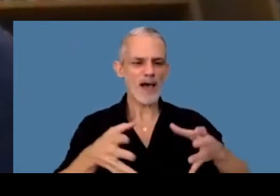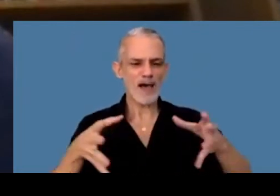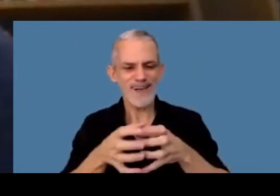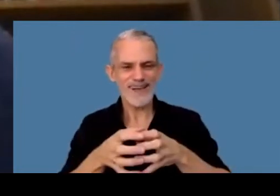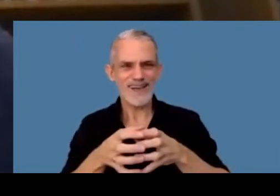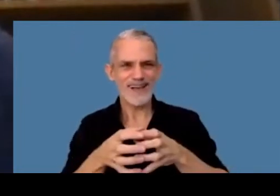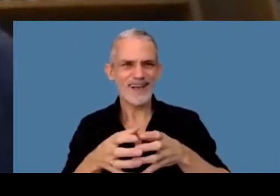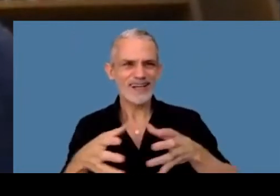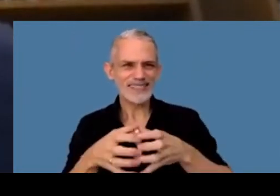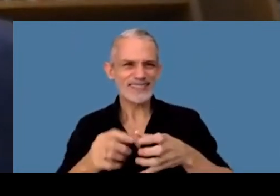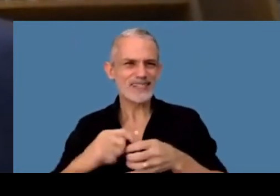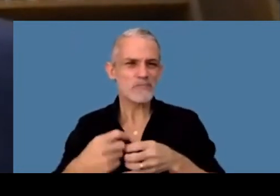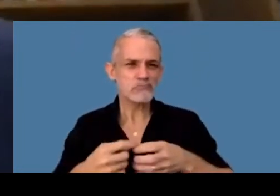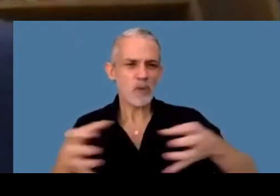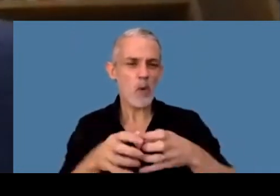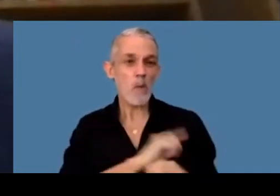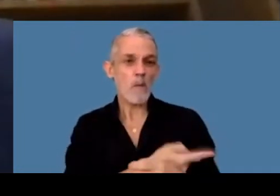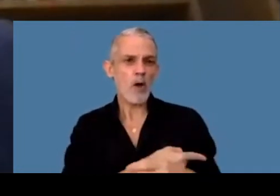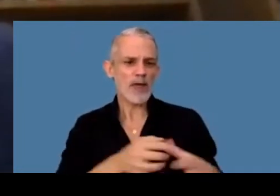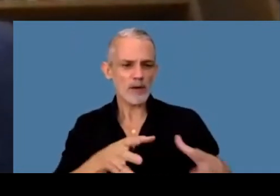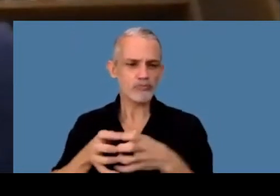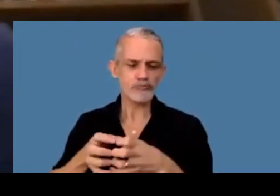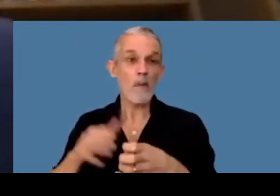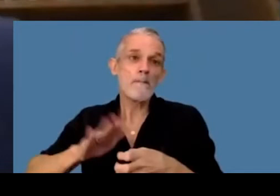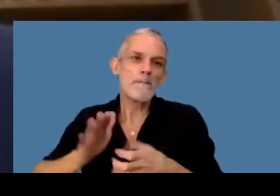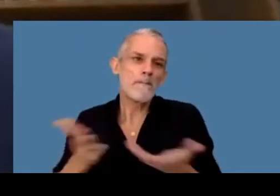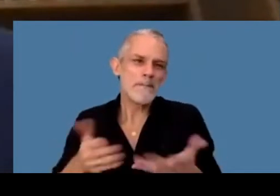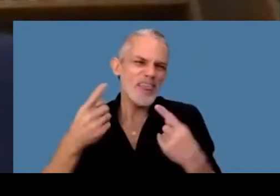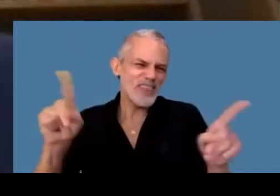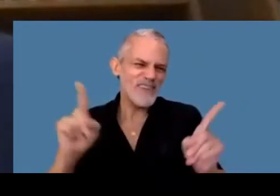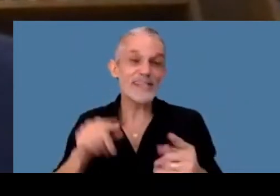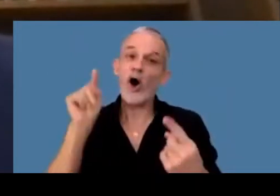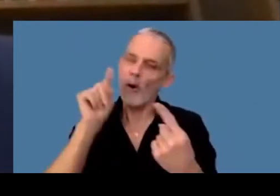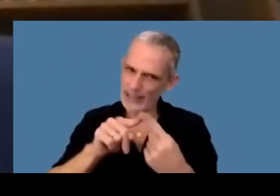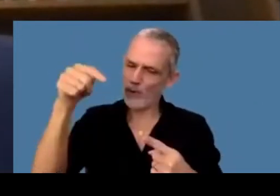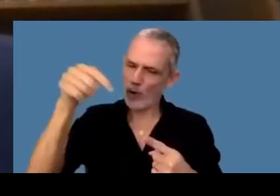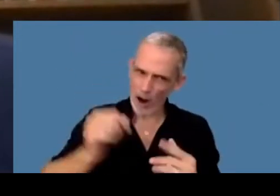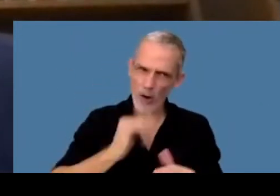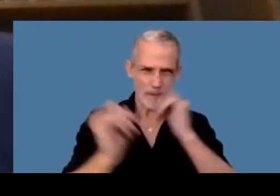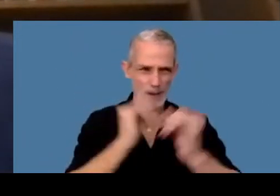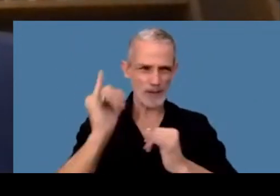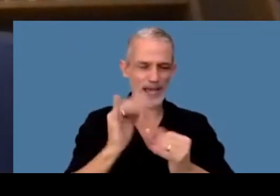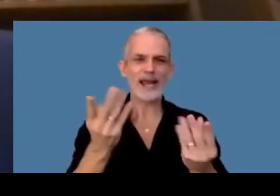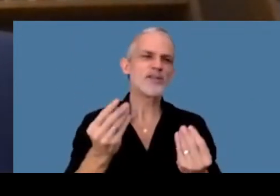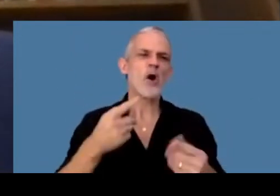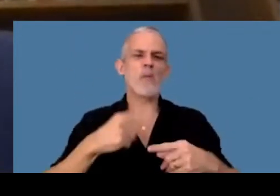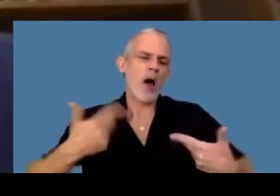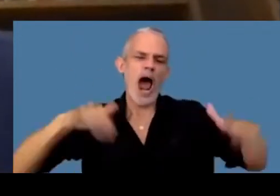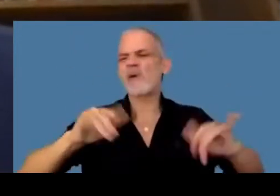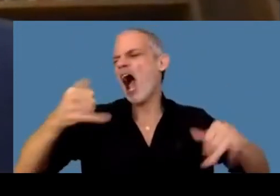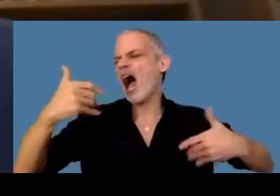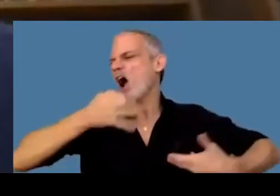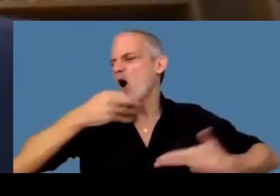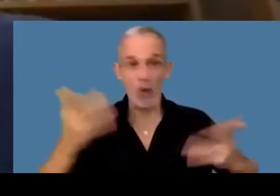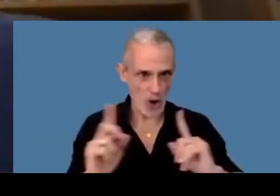el poder sindical en vista de determinados fines que ahora voy a seguir desarrollando, porque esto no es porque sí. Esto es parte de una